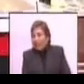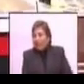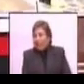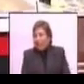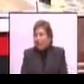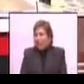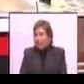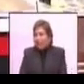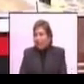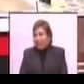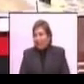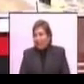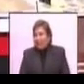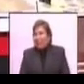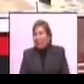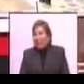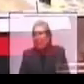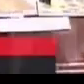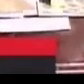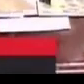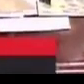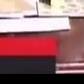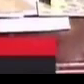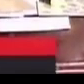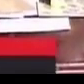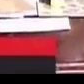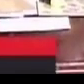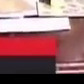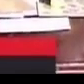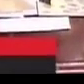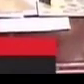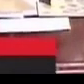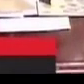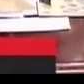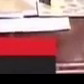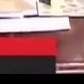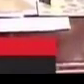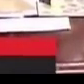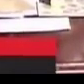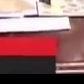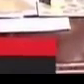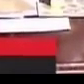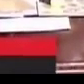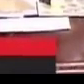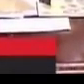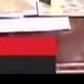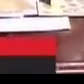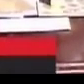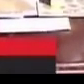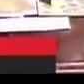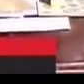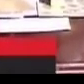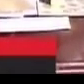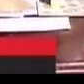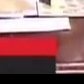Tiene la palabra el congresista Vicente Ceballos, Peruanos por el Cambio. 6 minutos.